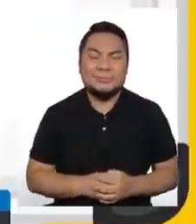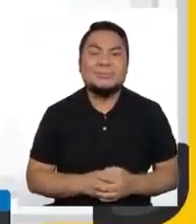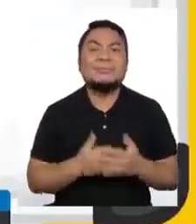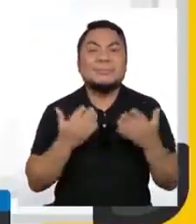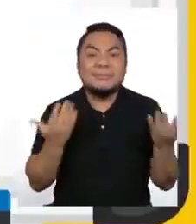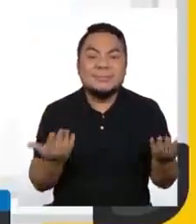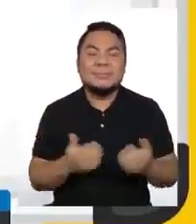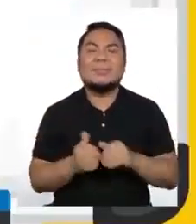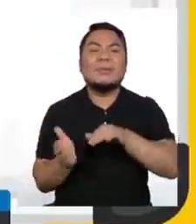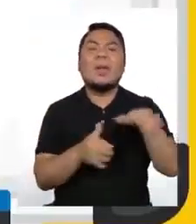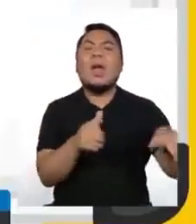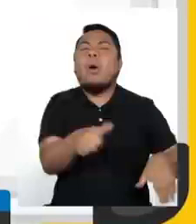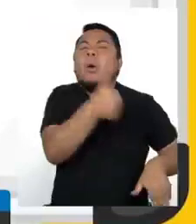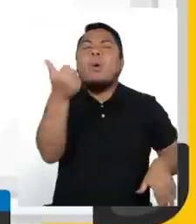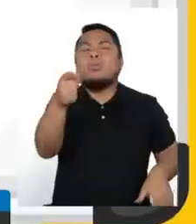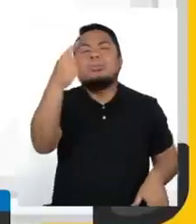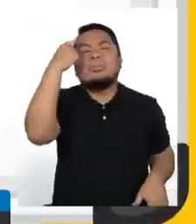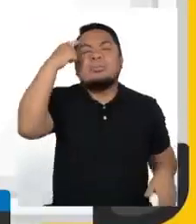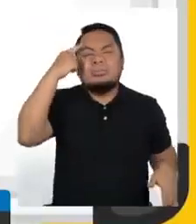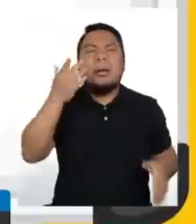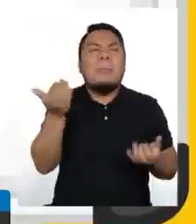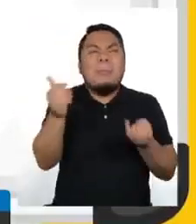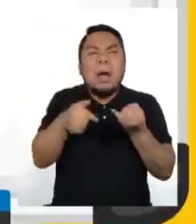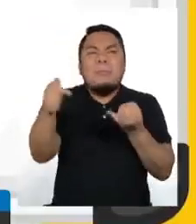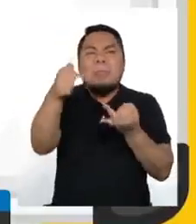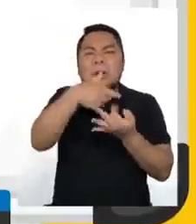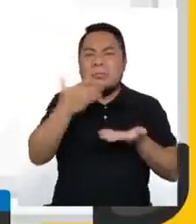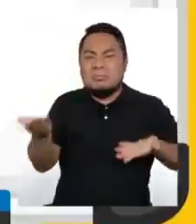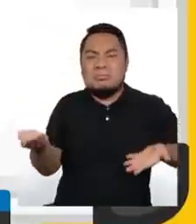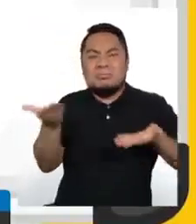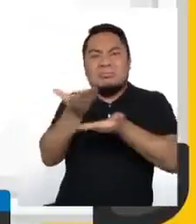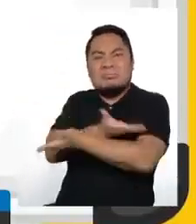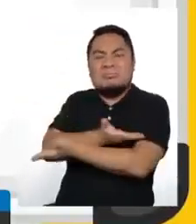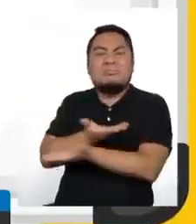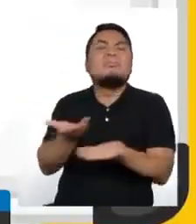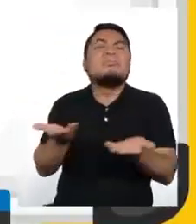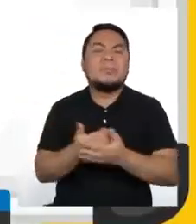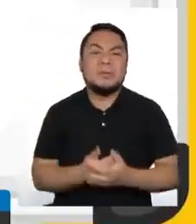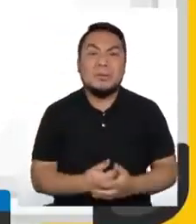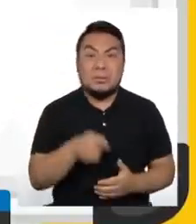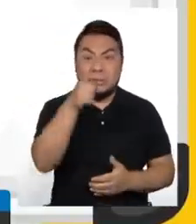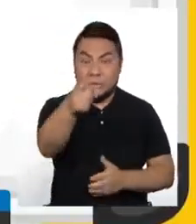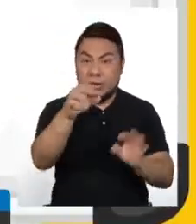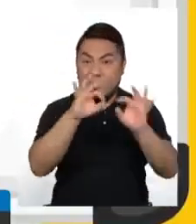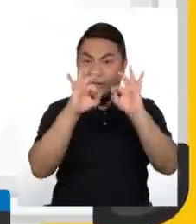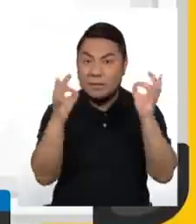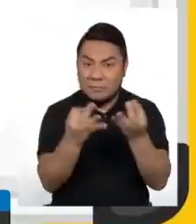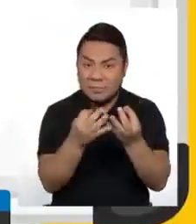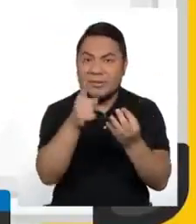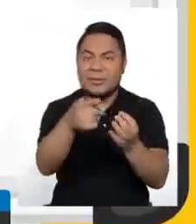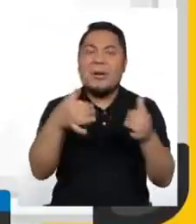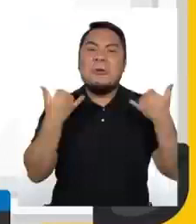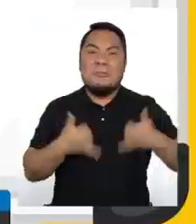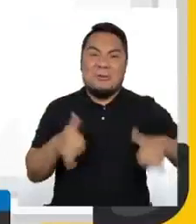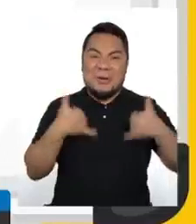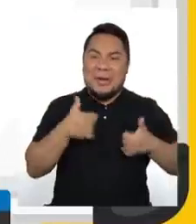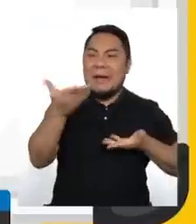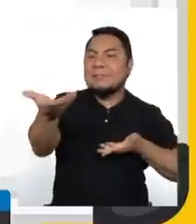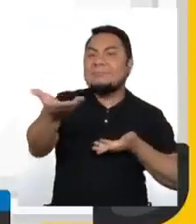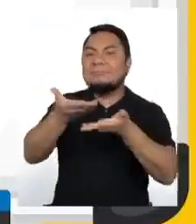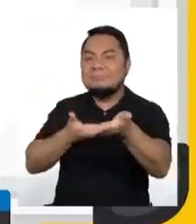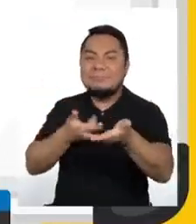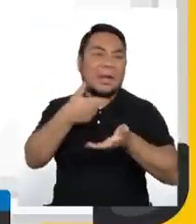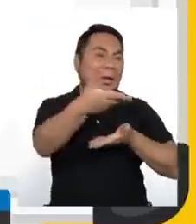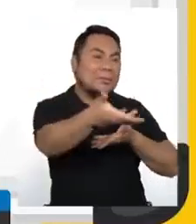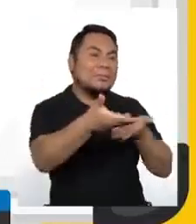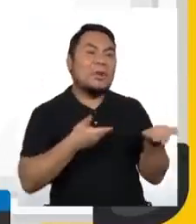¿Qué otros tipos de trueques o intercambios pueden hacer? Con tus familiares, jueguen a hacer trueques o a